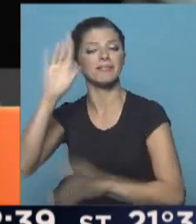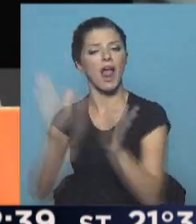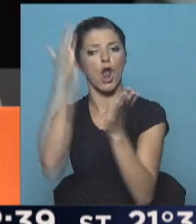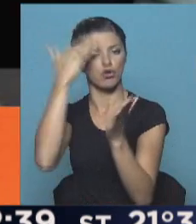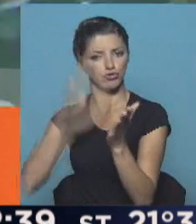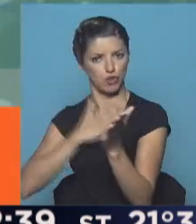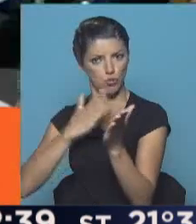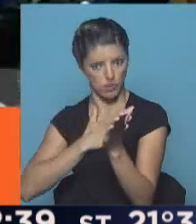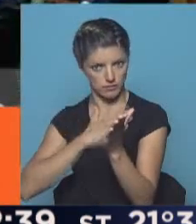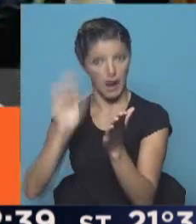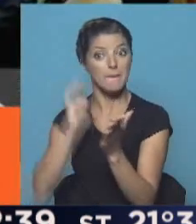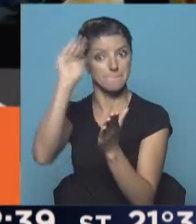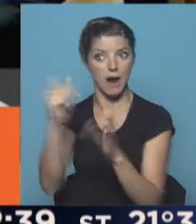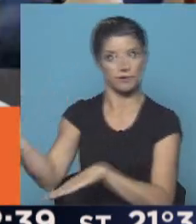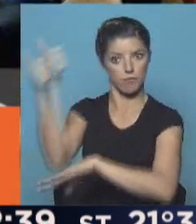próximo día martes.